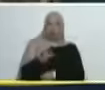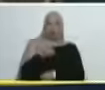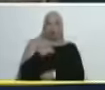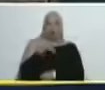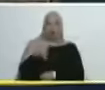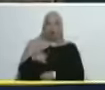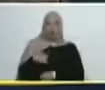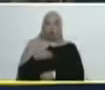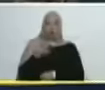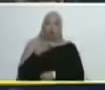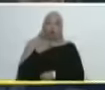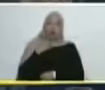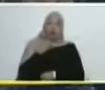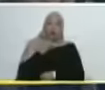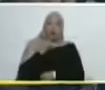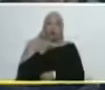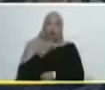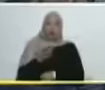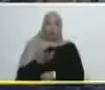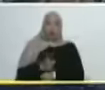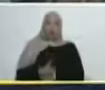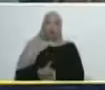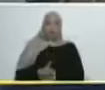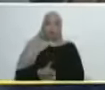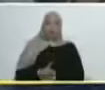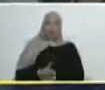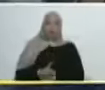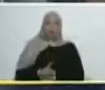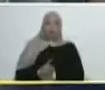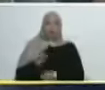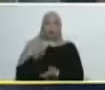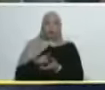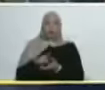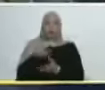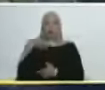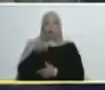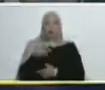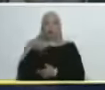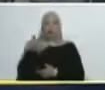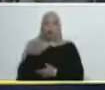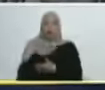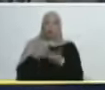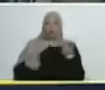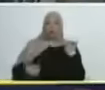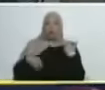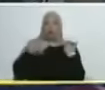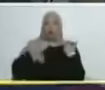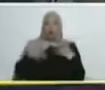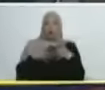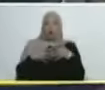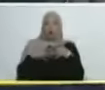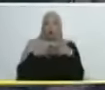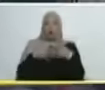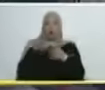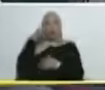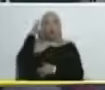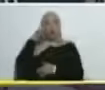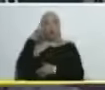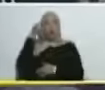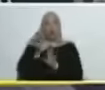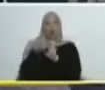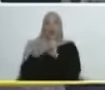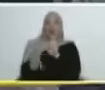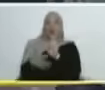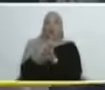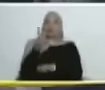nosotros. Pero se los digo porque no tienen moral, ¿oyeron? Las agencias de Occidente, de Estados Unidos y de Europa y de la derecha no